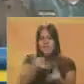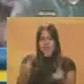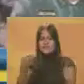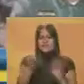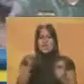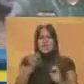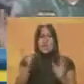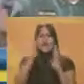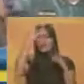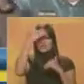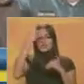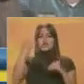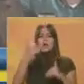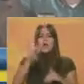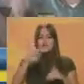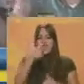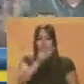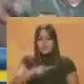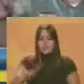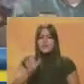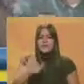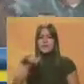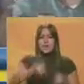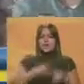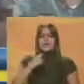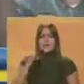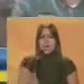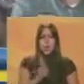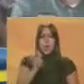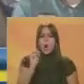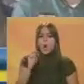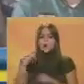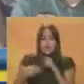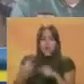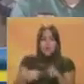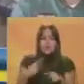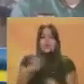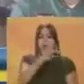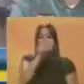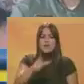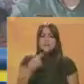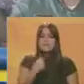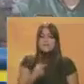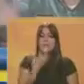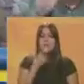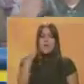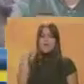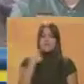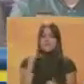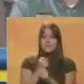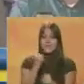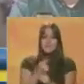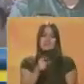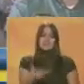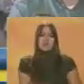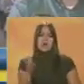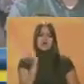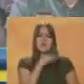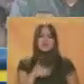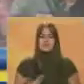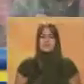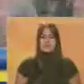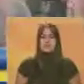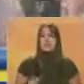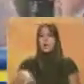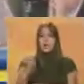servicios públicos, ni los problemas que vive nuestro pueblo todos los días. Ayer hablábamos del tema del empleo. No, eso no es importante.